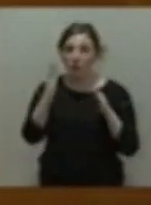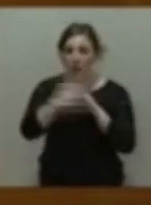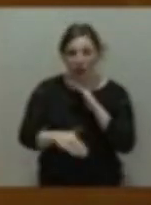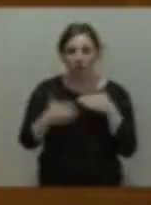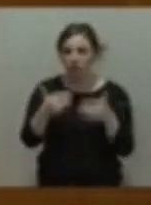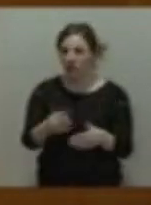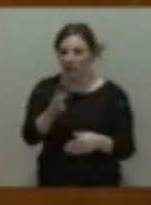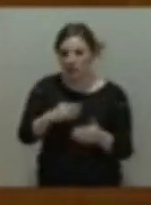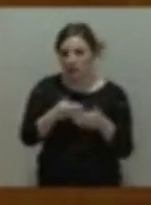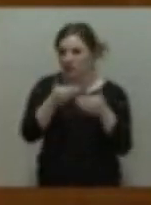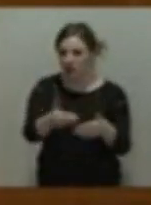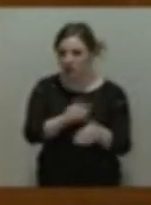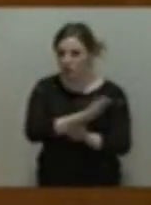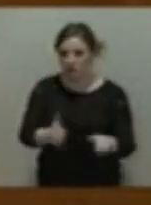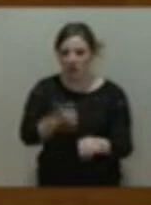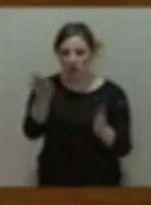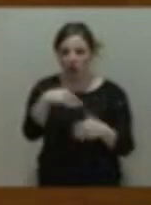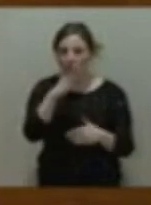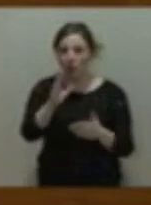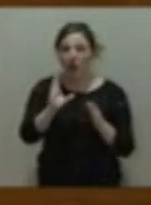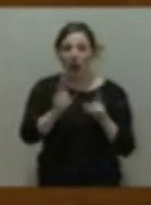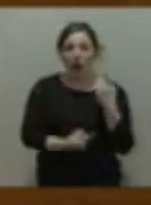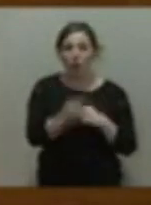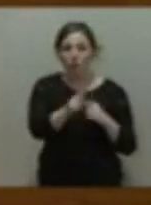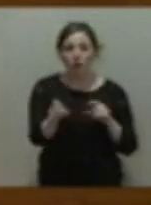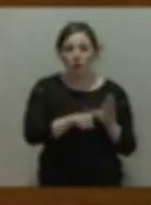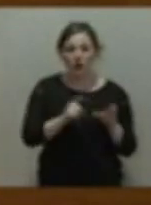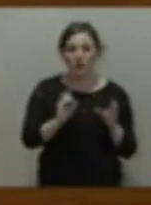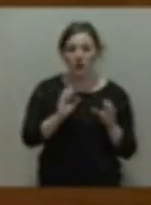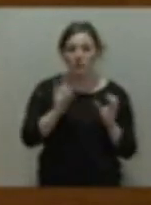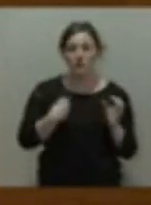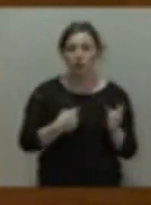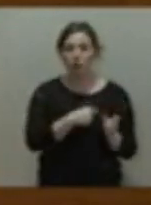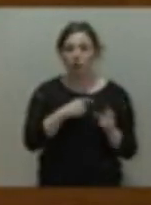3 meses para ello. Nos comentaban algunos miembros del Comité de Empresa. Seguramente que para esa fecha